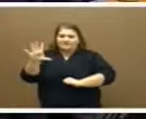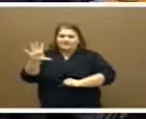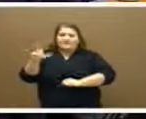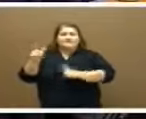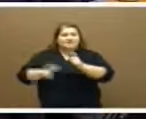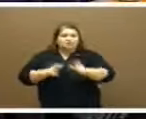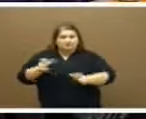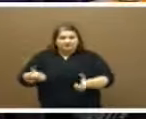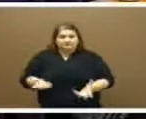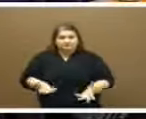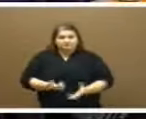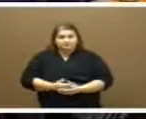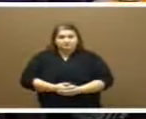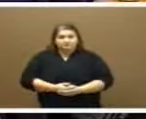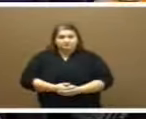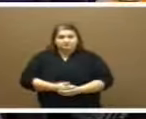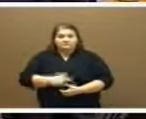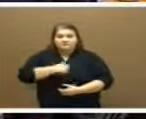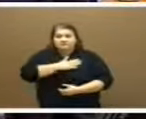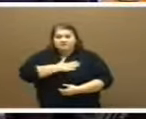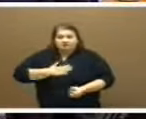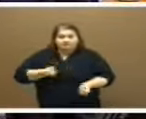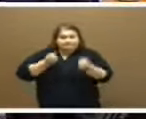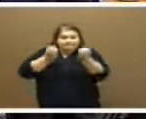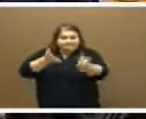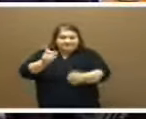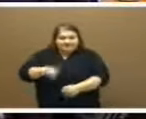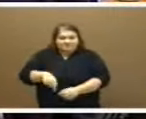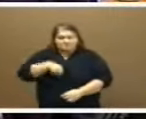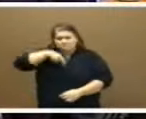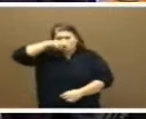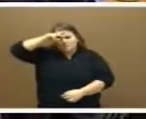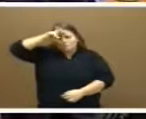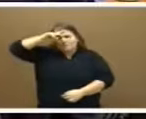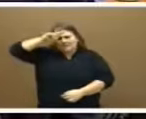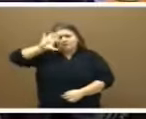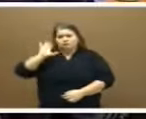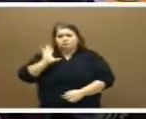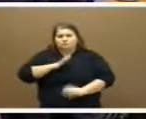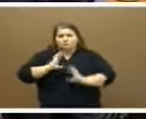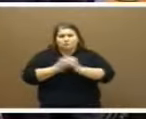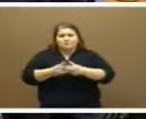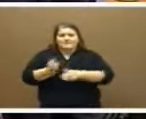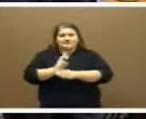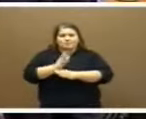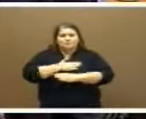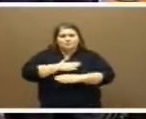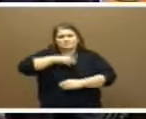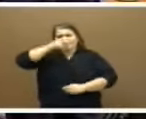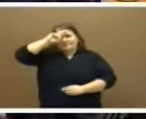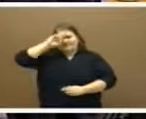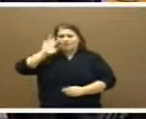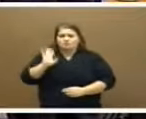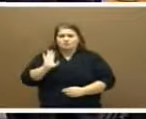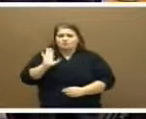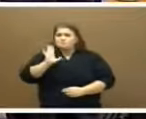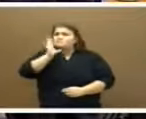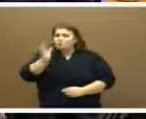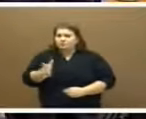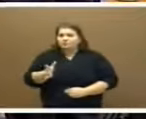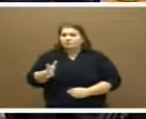1.655 personas. Y le quiero también manifestar la preocupación de mi grupo parlamentario por el